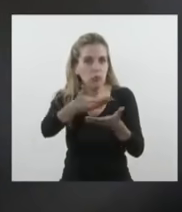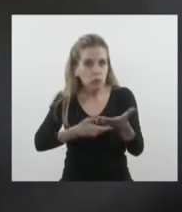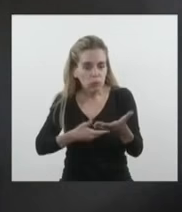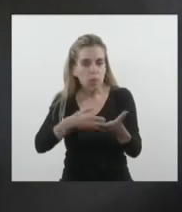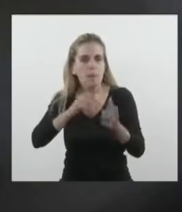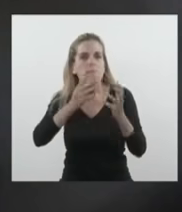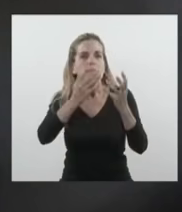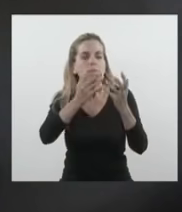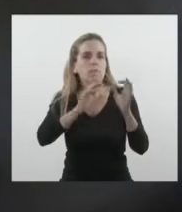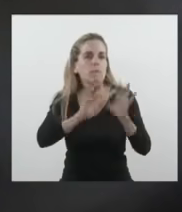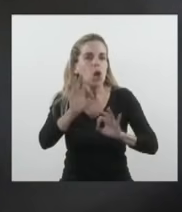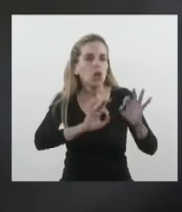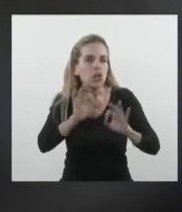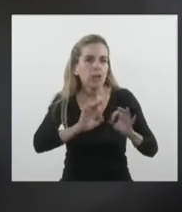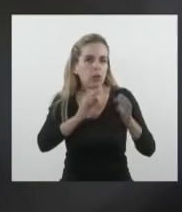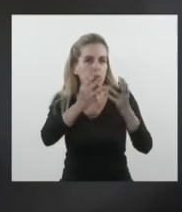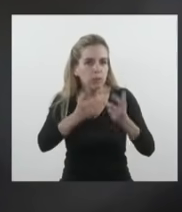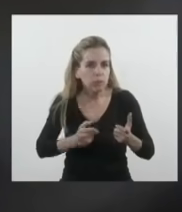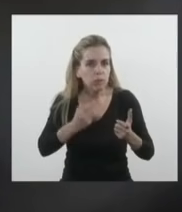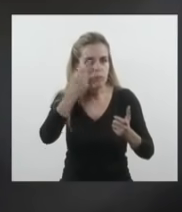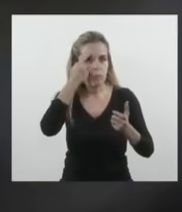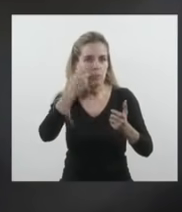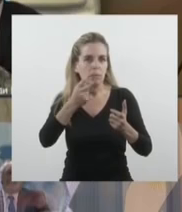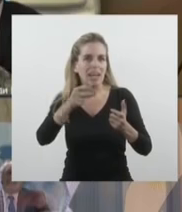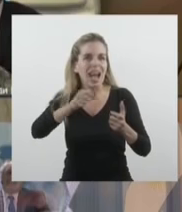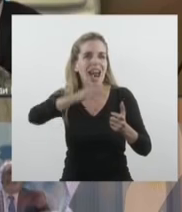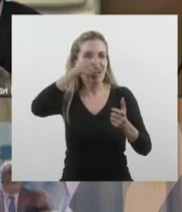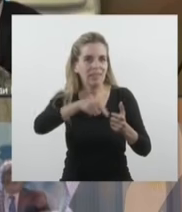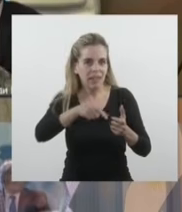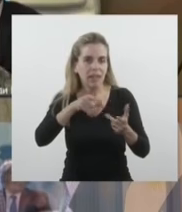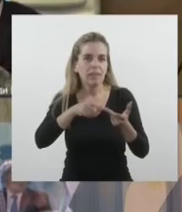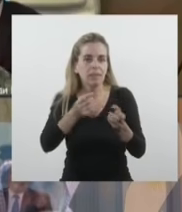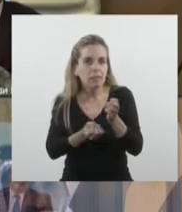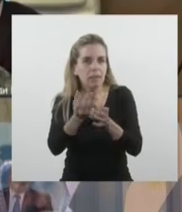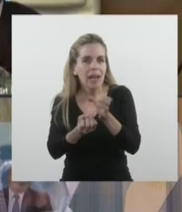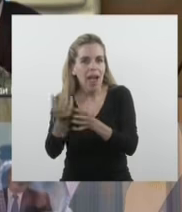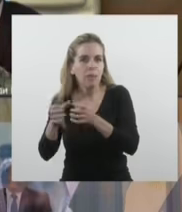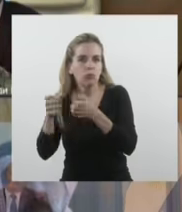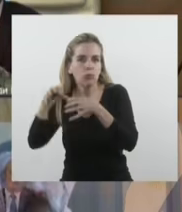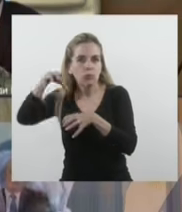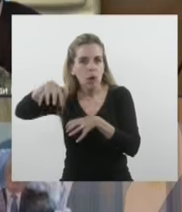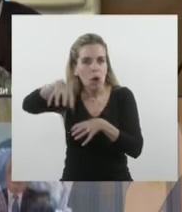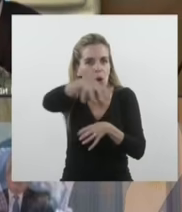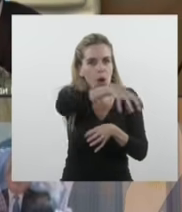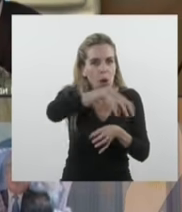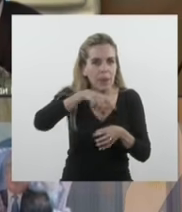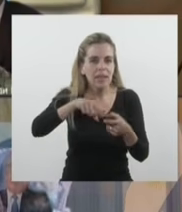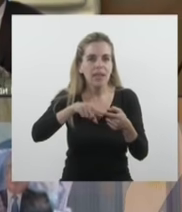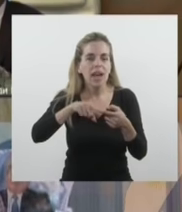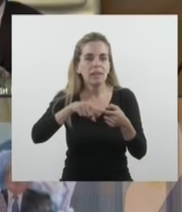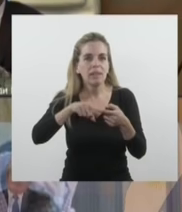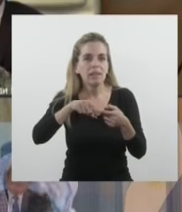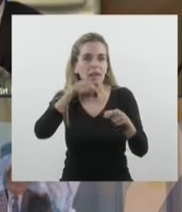de altas ganancias de alta potencial creamos compañías y no es esto